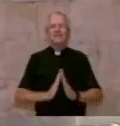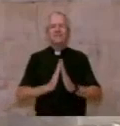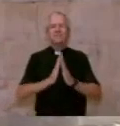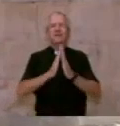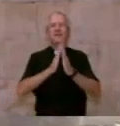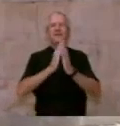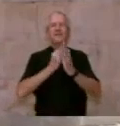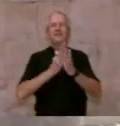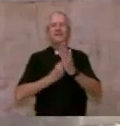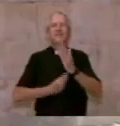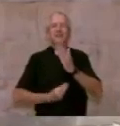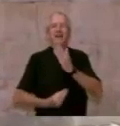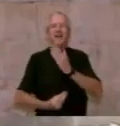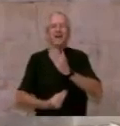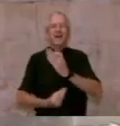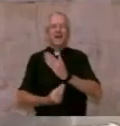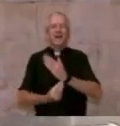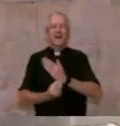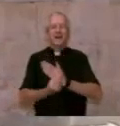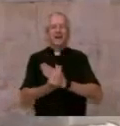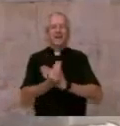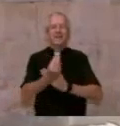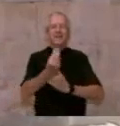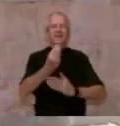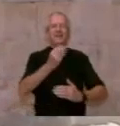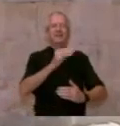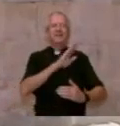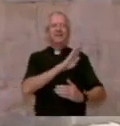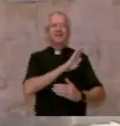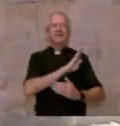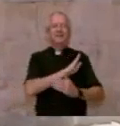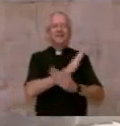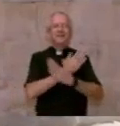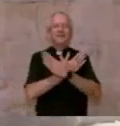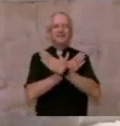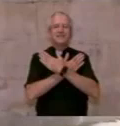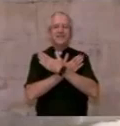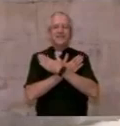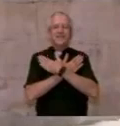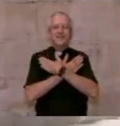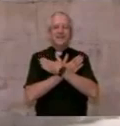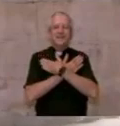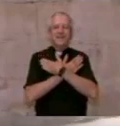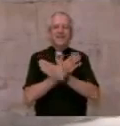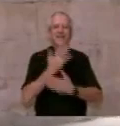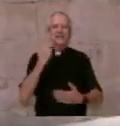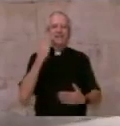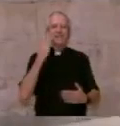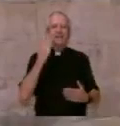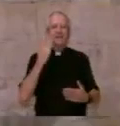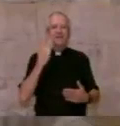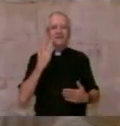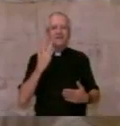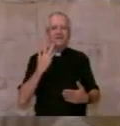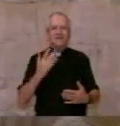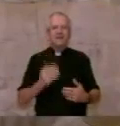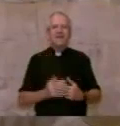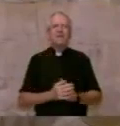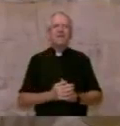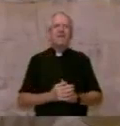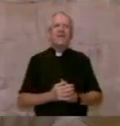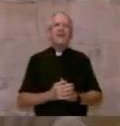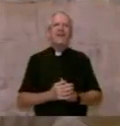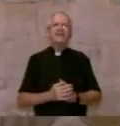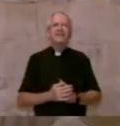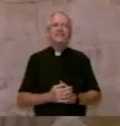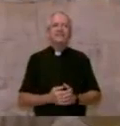sufrió bajo el poder de Poncio Pilato, fue crucificado, muerto y sepultado.